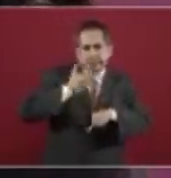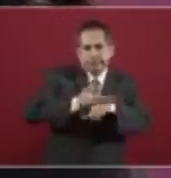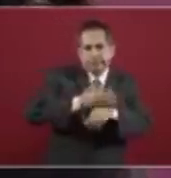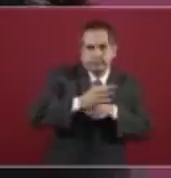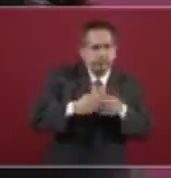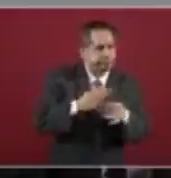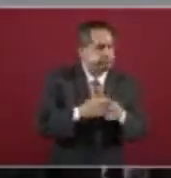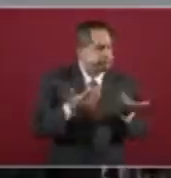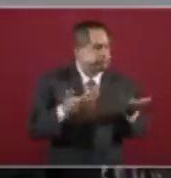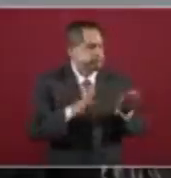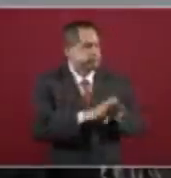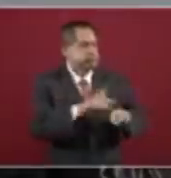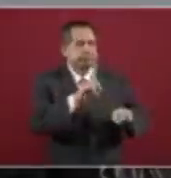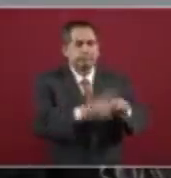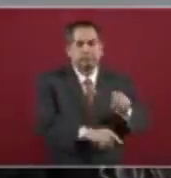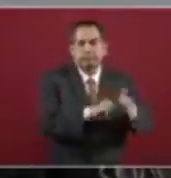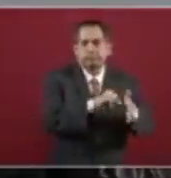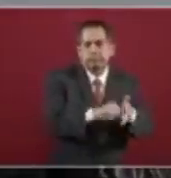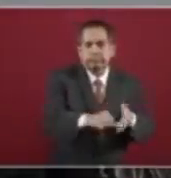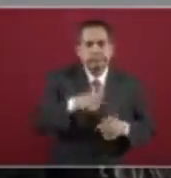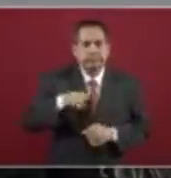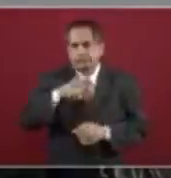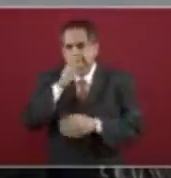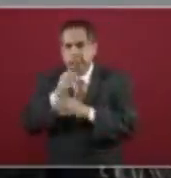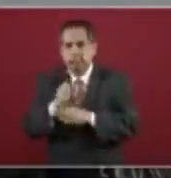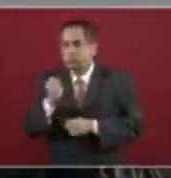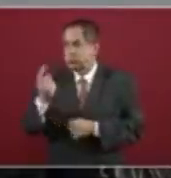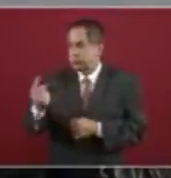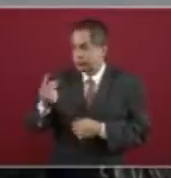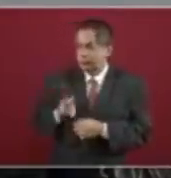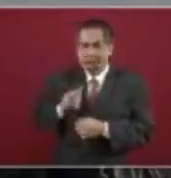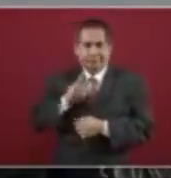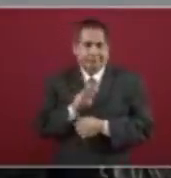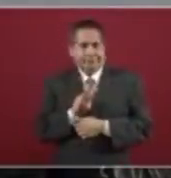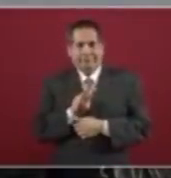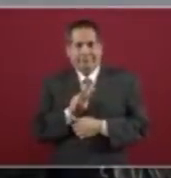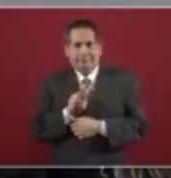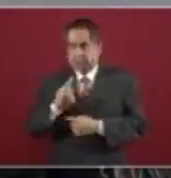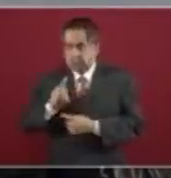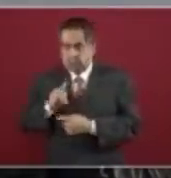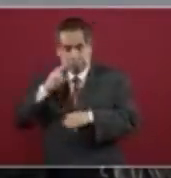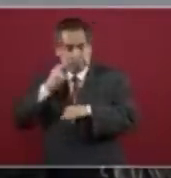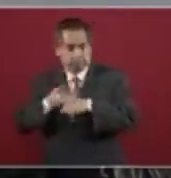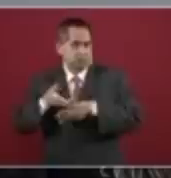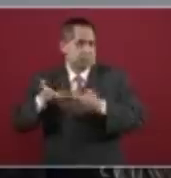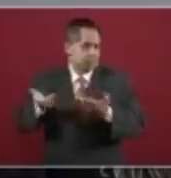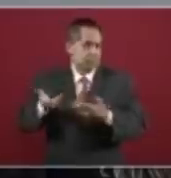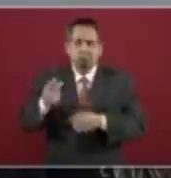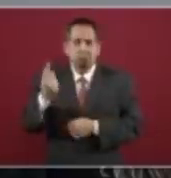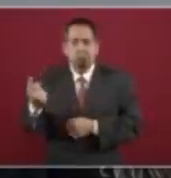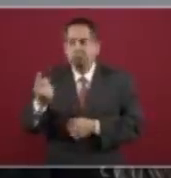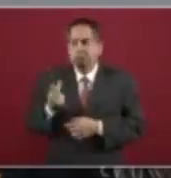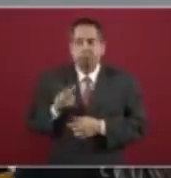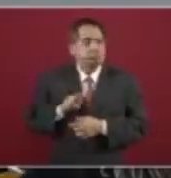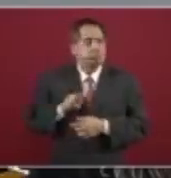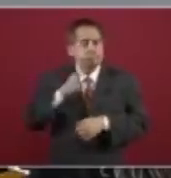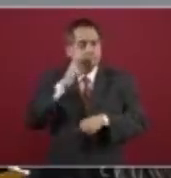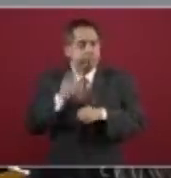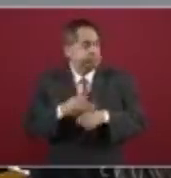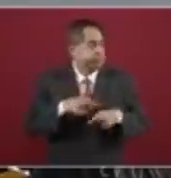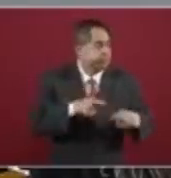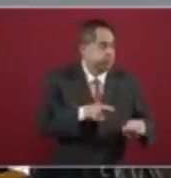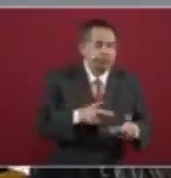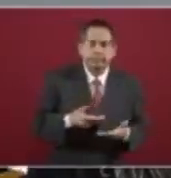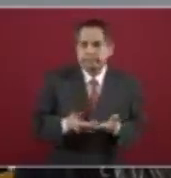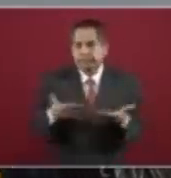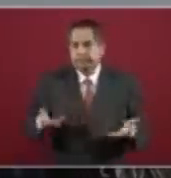cerrar o cancelar determinada estancia. ¿Qué tratamos nosotros ahora al recibir este programa? Pues poner